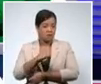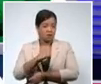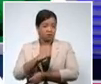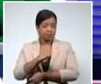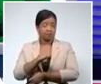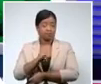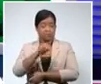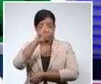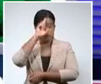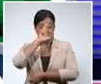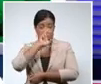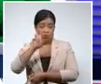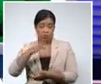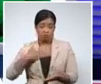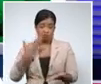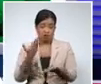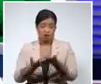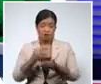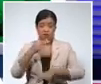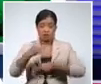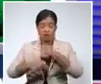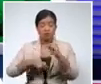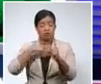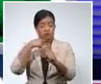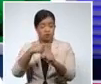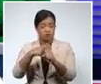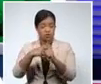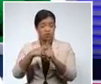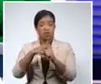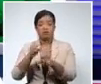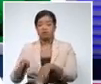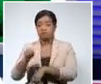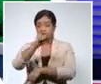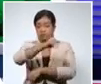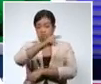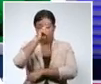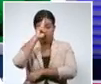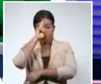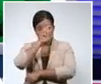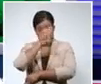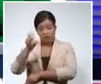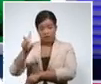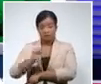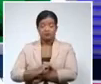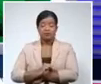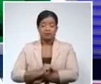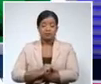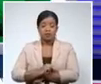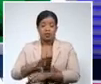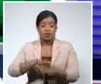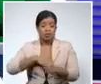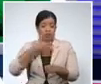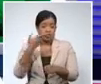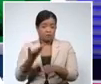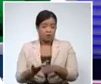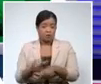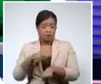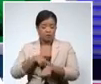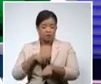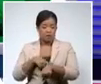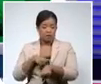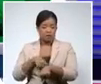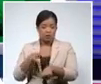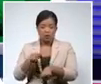se estudió, se diagnosticó, se ingresó y después una estadía también no